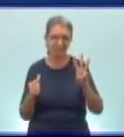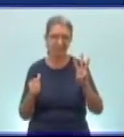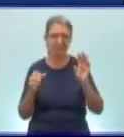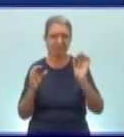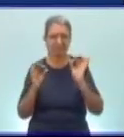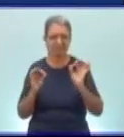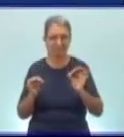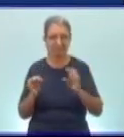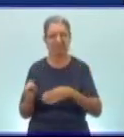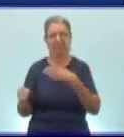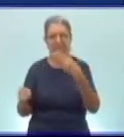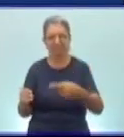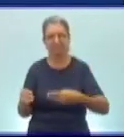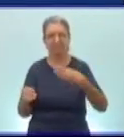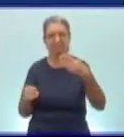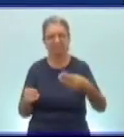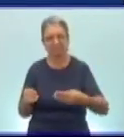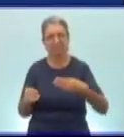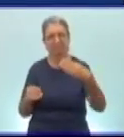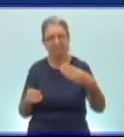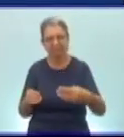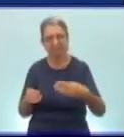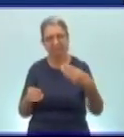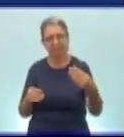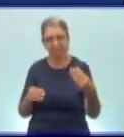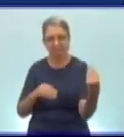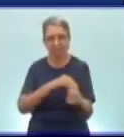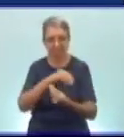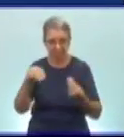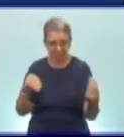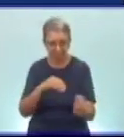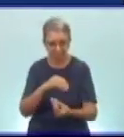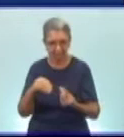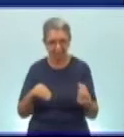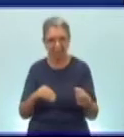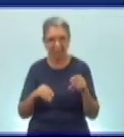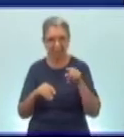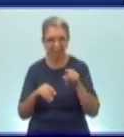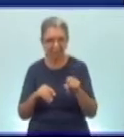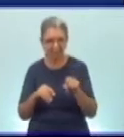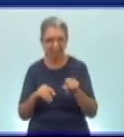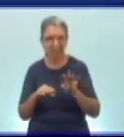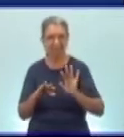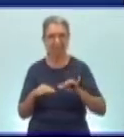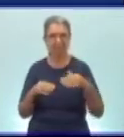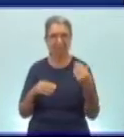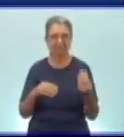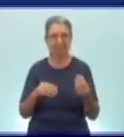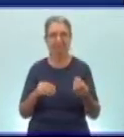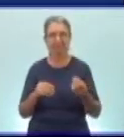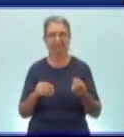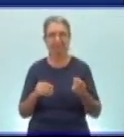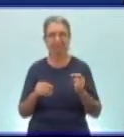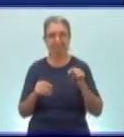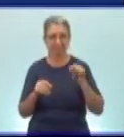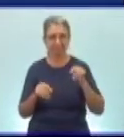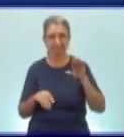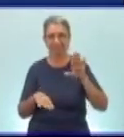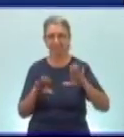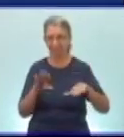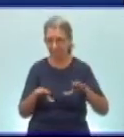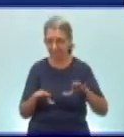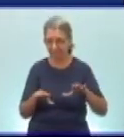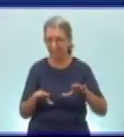constantes, entonces nosotros podríamos sustituirla por una magnitud física más que nos surge aquí y que también es constante. Dependería